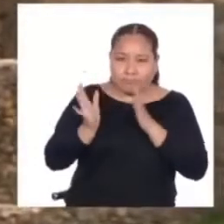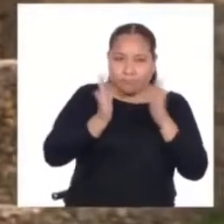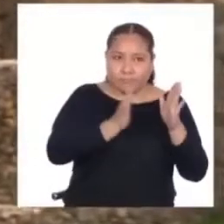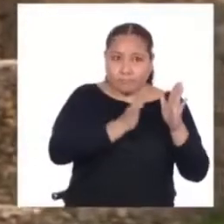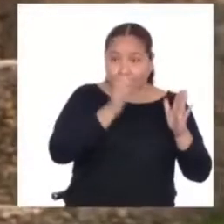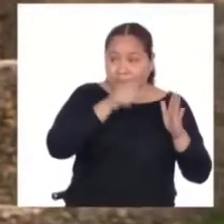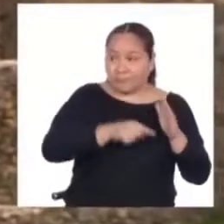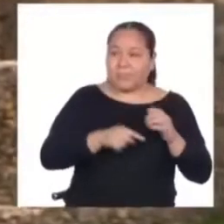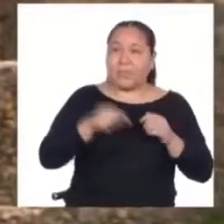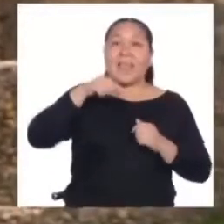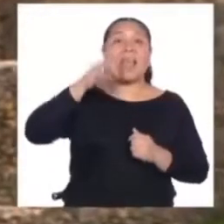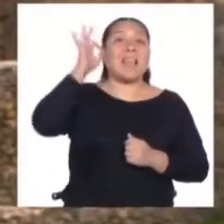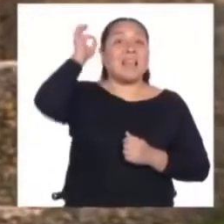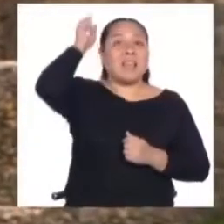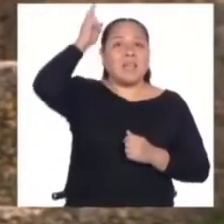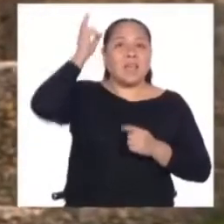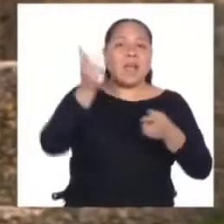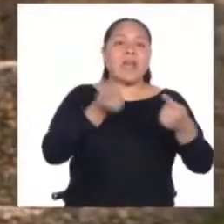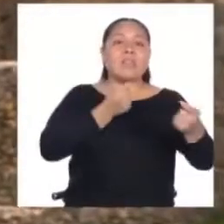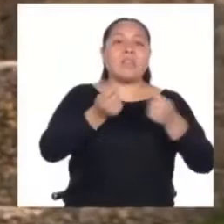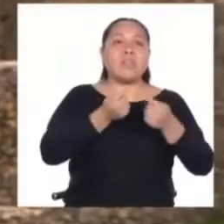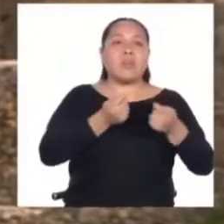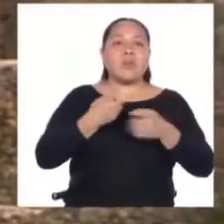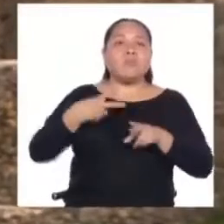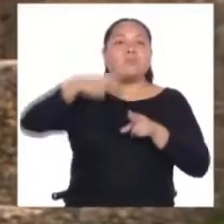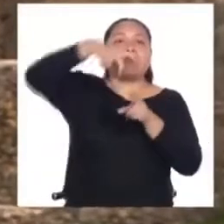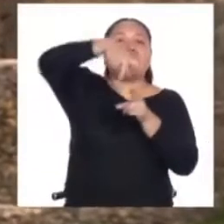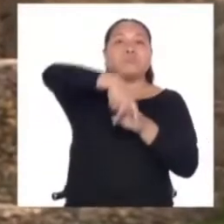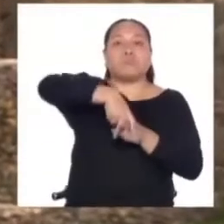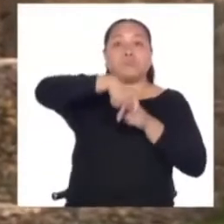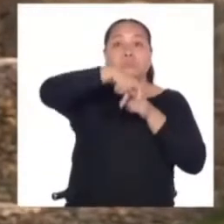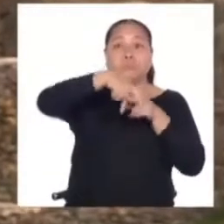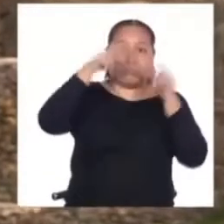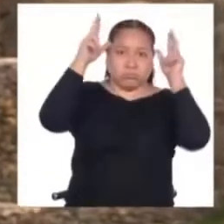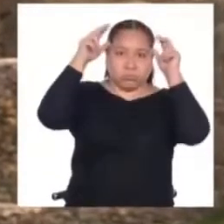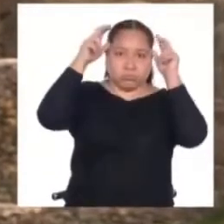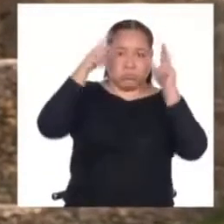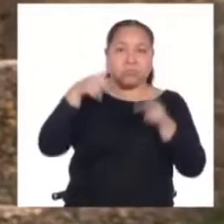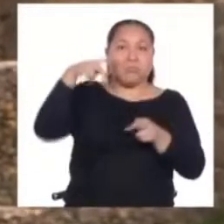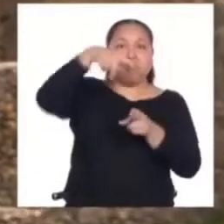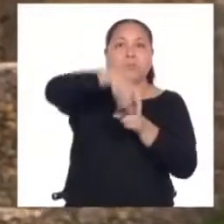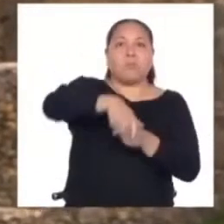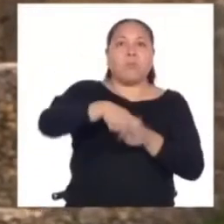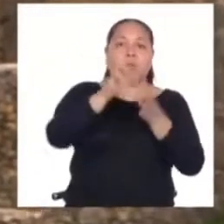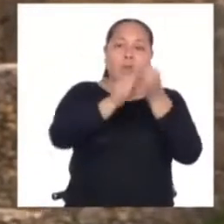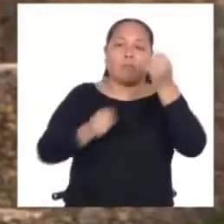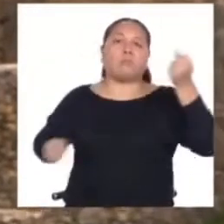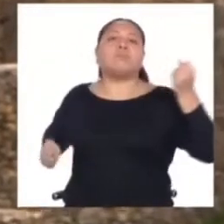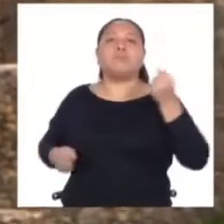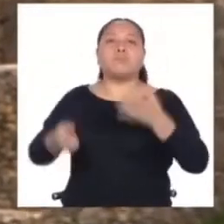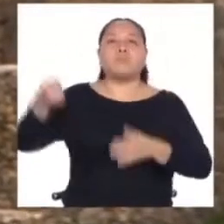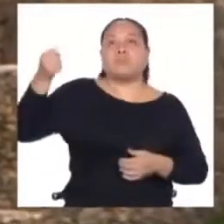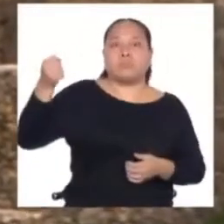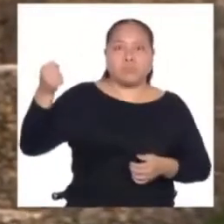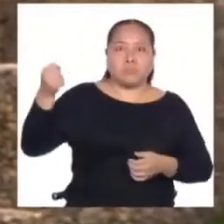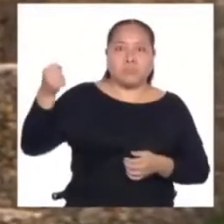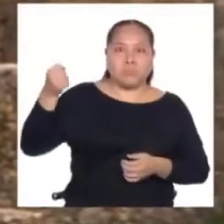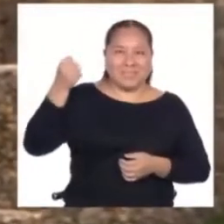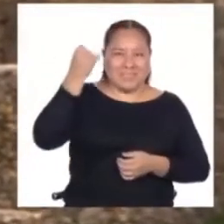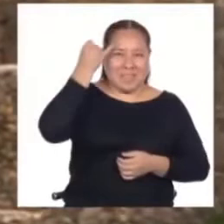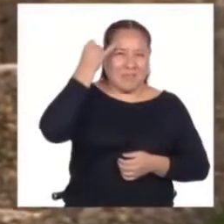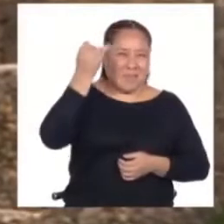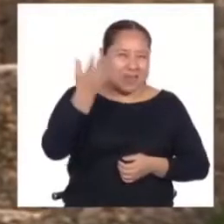crónicas que el Inca dirigió a sus hombres montado a caballo, con una lanza en la mano. ¿Se imaginan? Eso